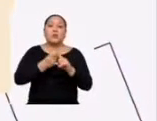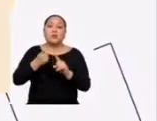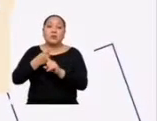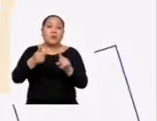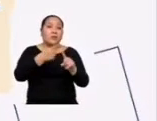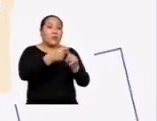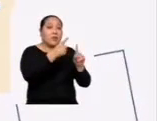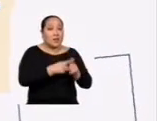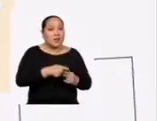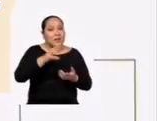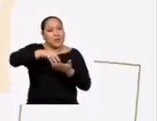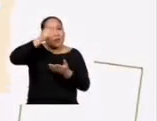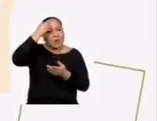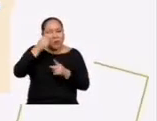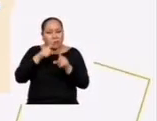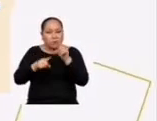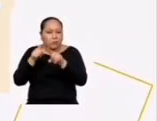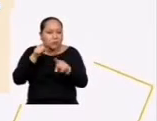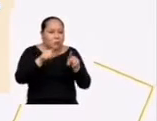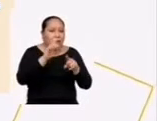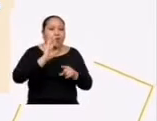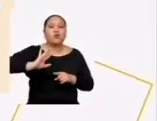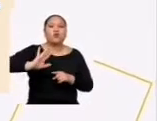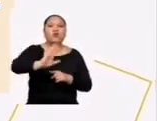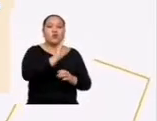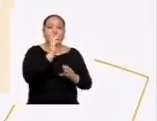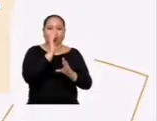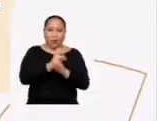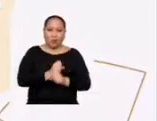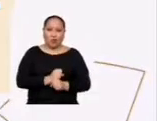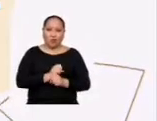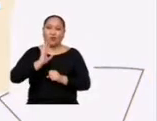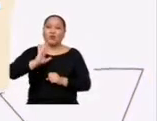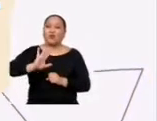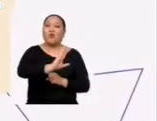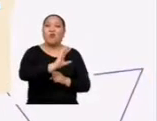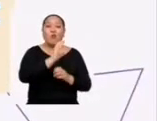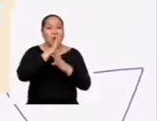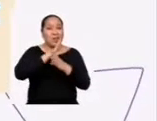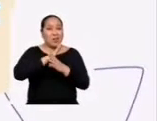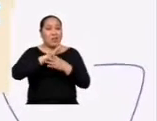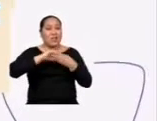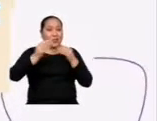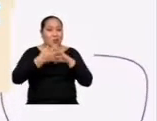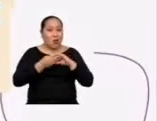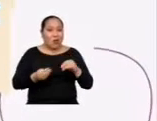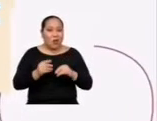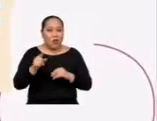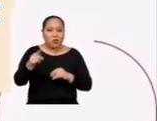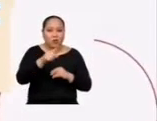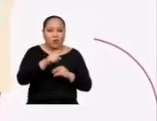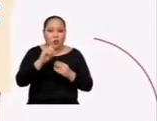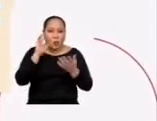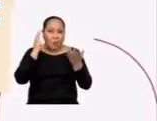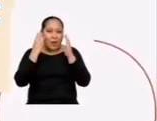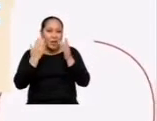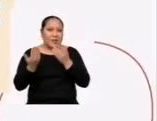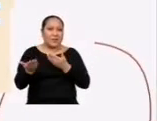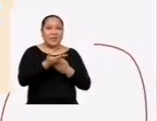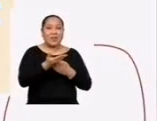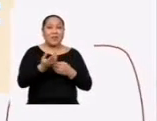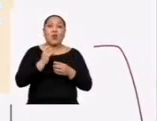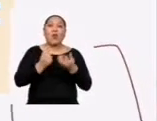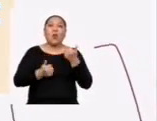aprender de las y los demás sobre sus costumbres, su historia, los rasgos en común que se poseen y